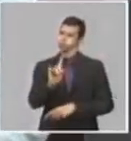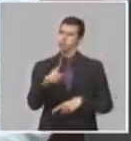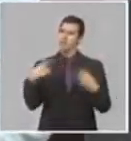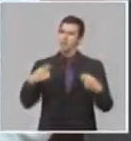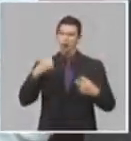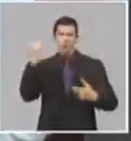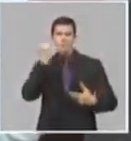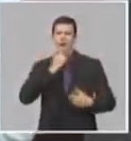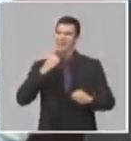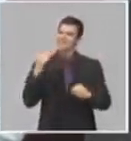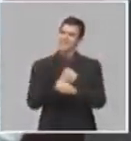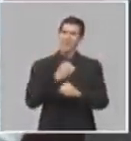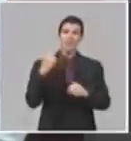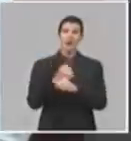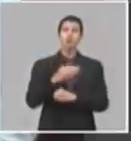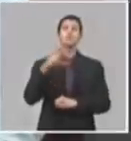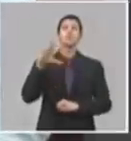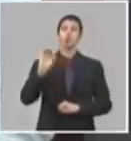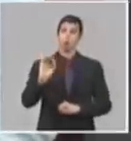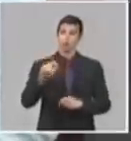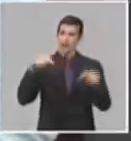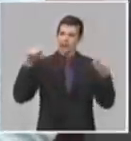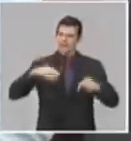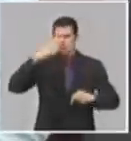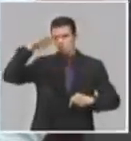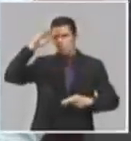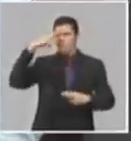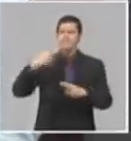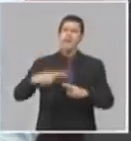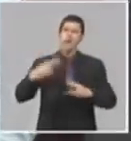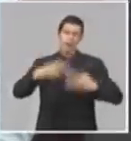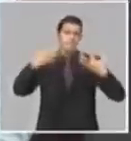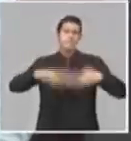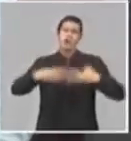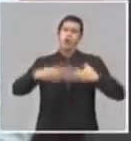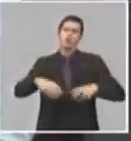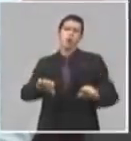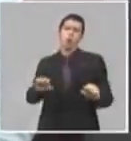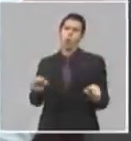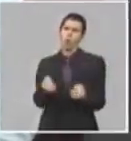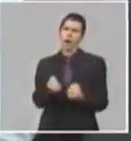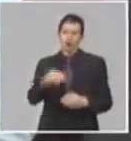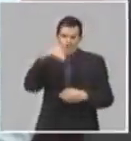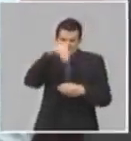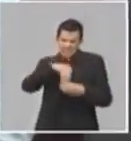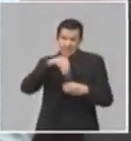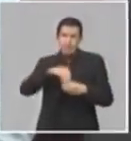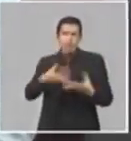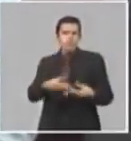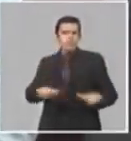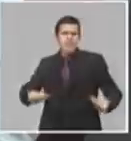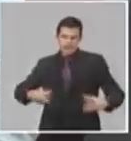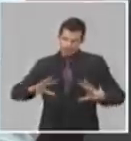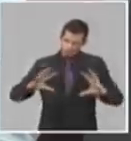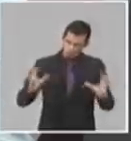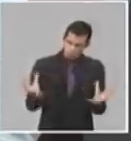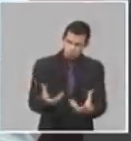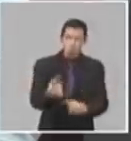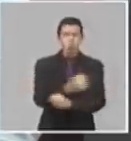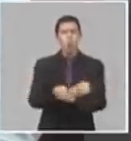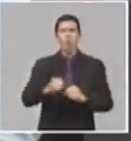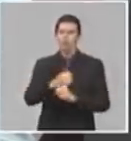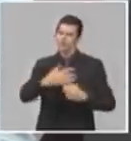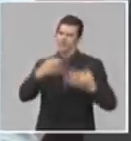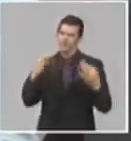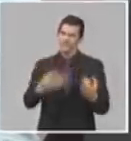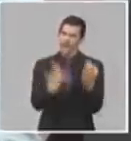producción nacional para satisfacer la demanda interna, potenciando los sistemas productivos territoriales y locales, y